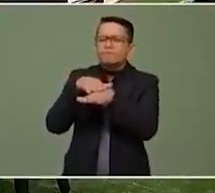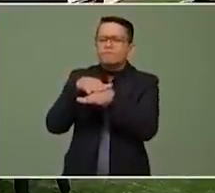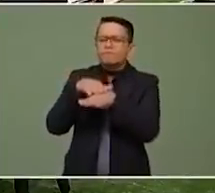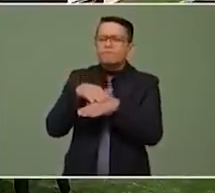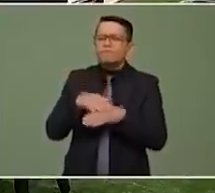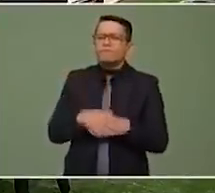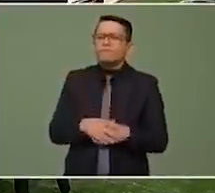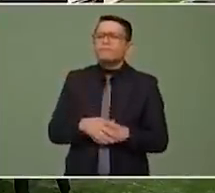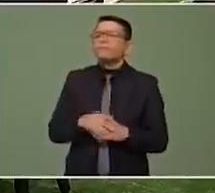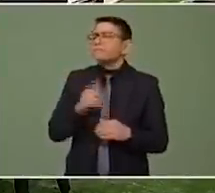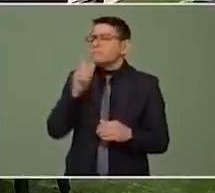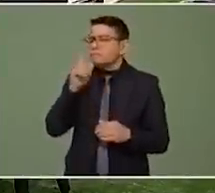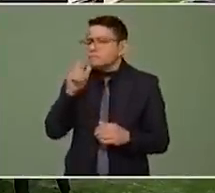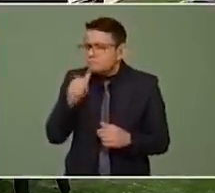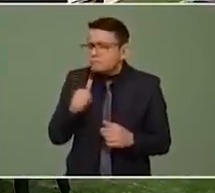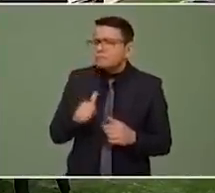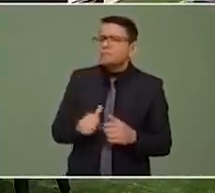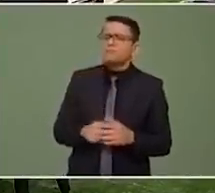mañana